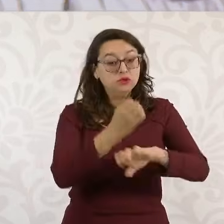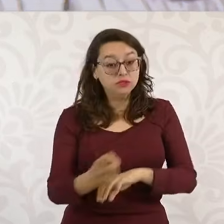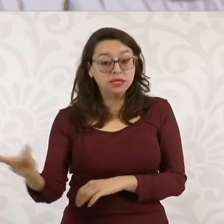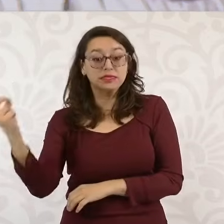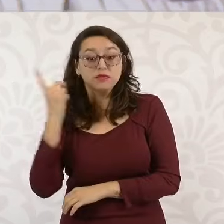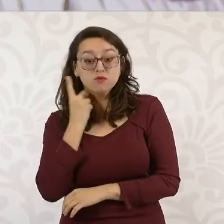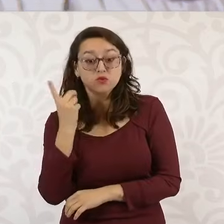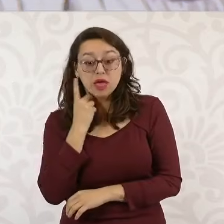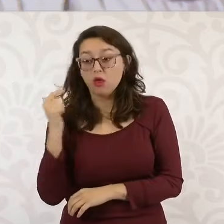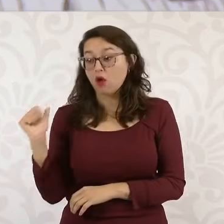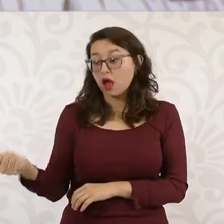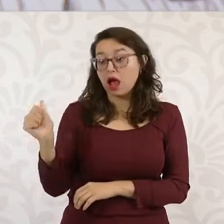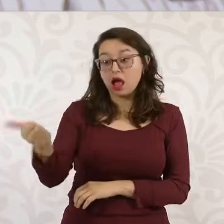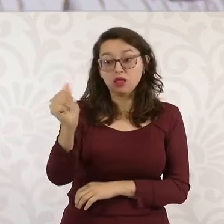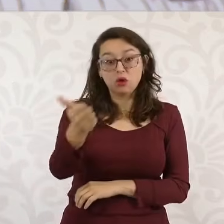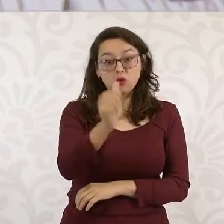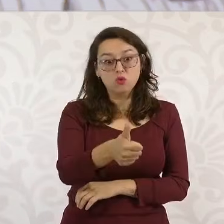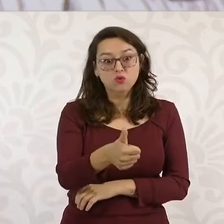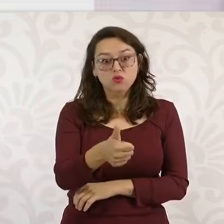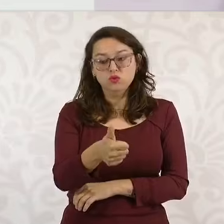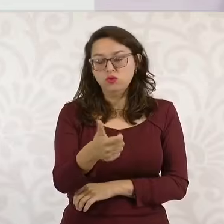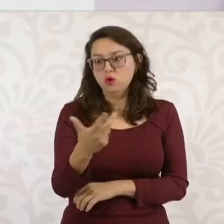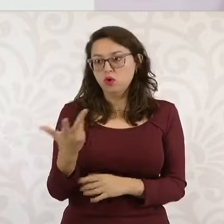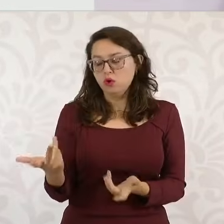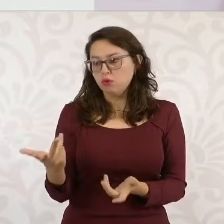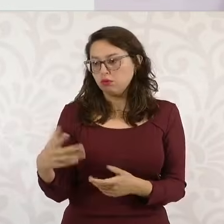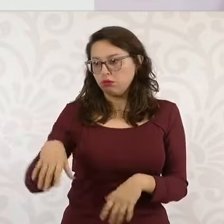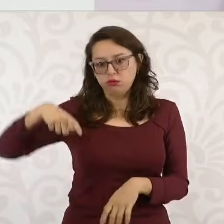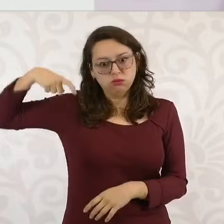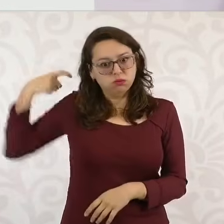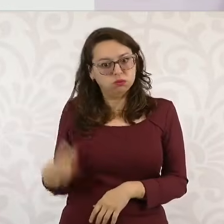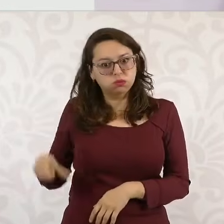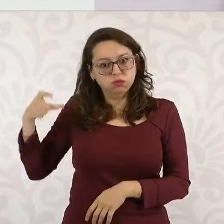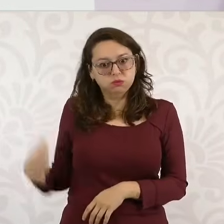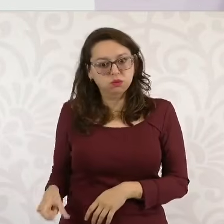que por diputado tienen 5 veces lo de otros congresos.